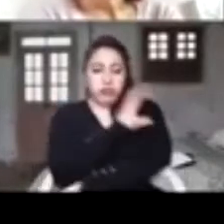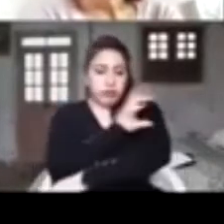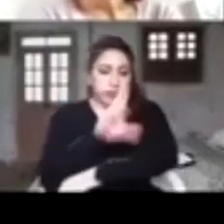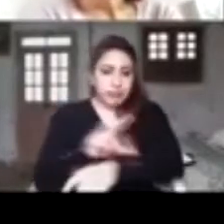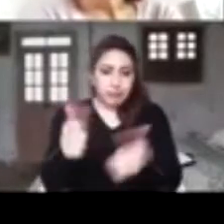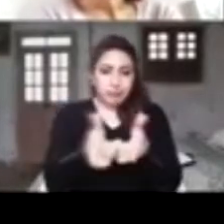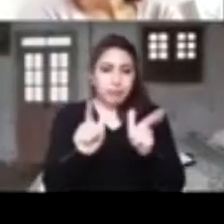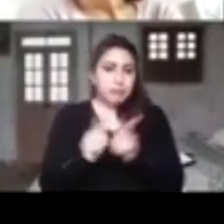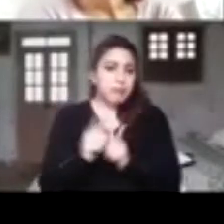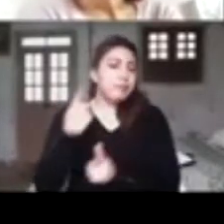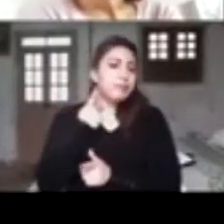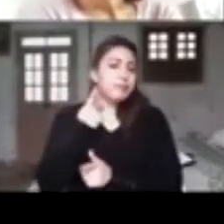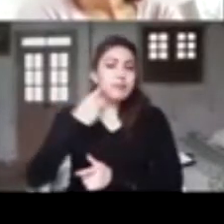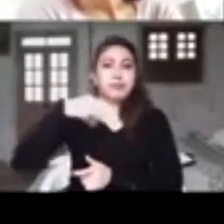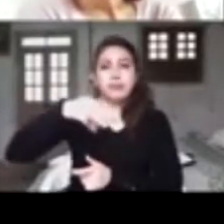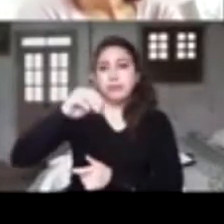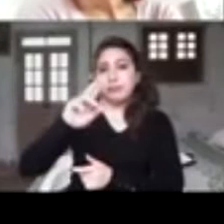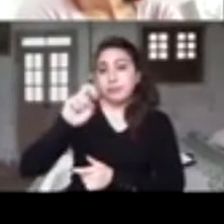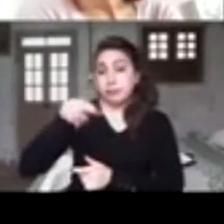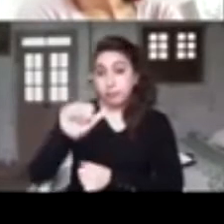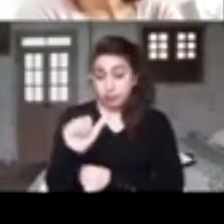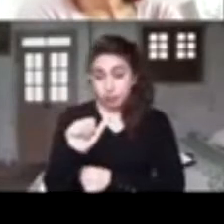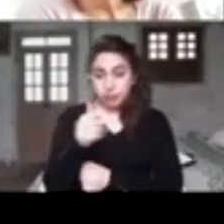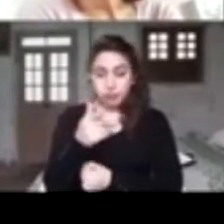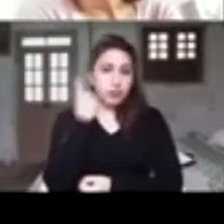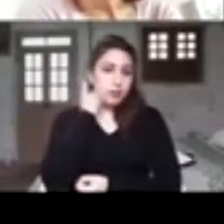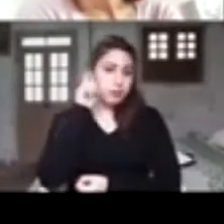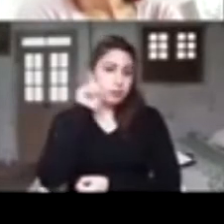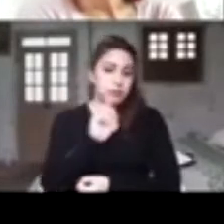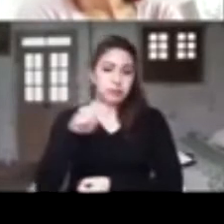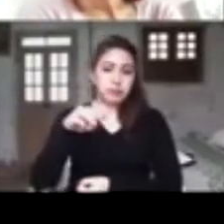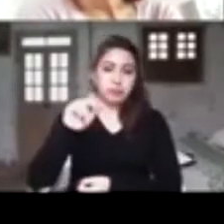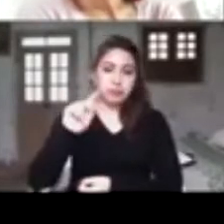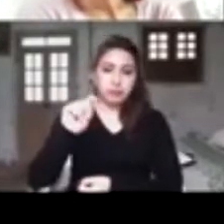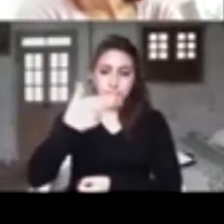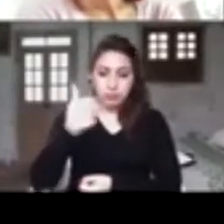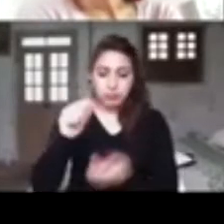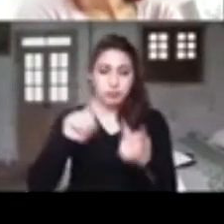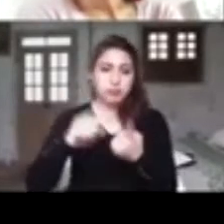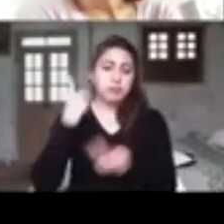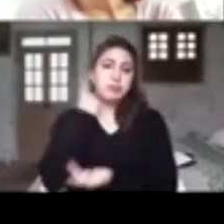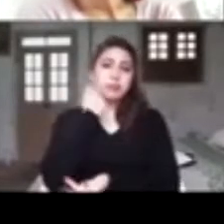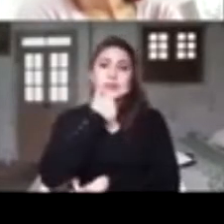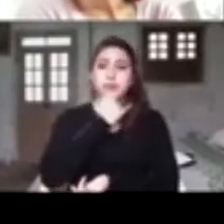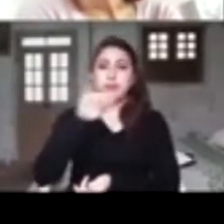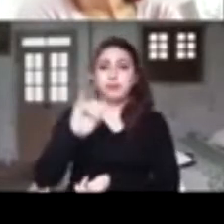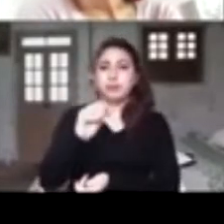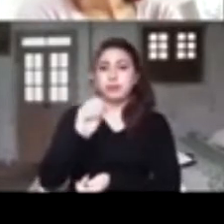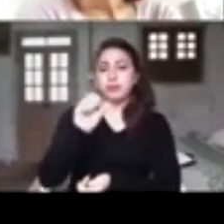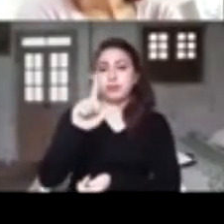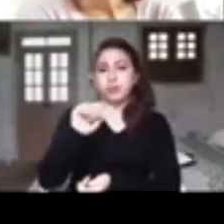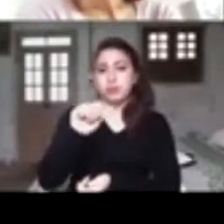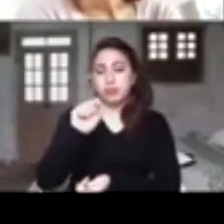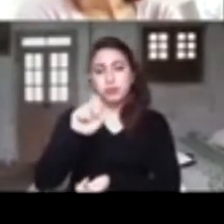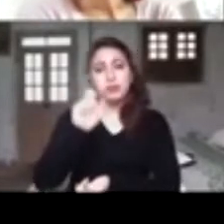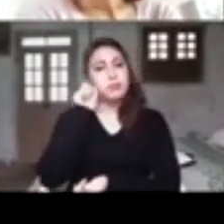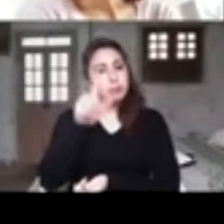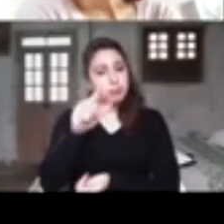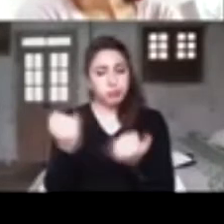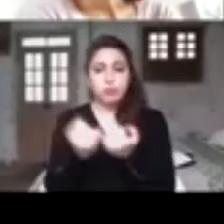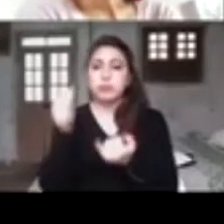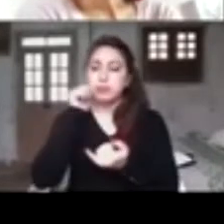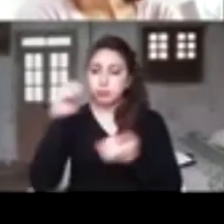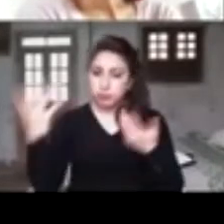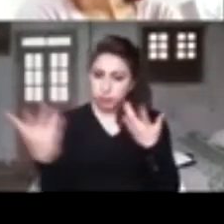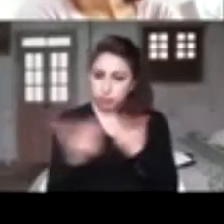de la diputada Marta Ávila y el diputado José Luis Rodríguez. Y Quiero también destacar el compromiso de